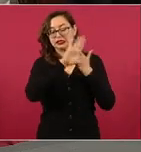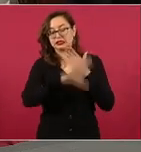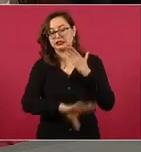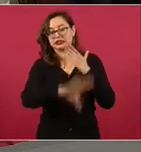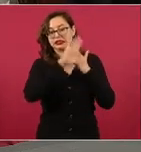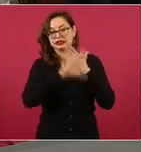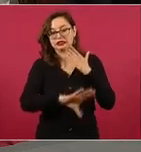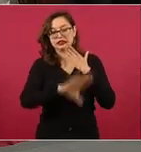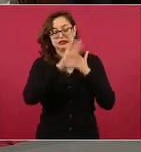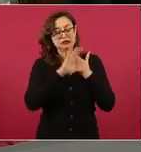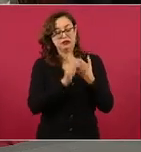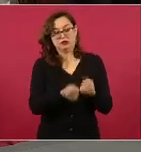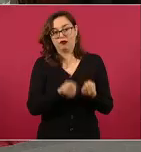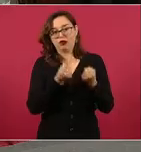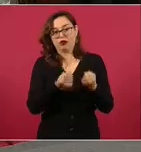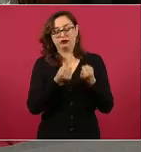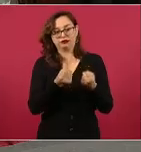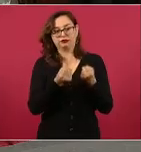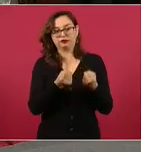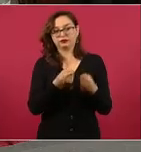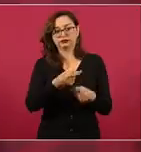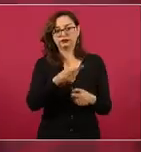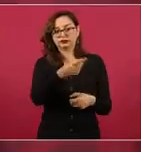que no nos quieren,